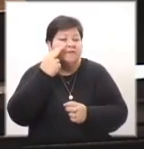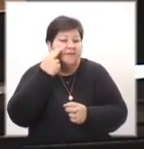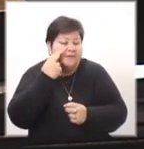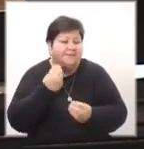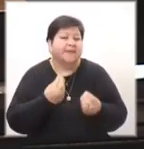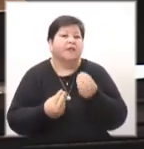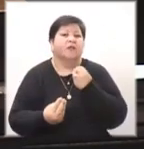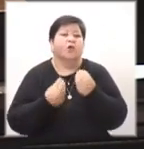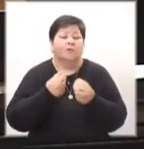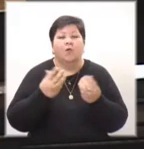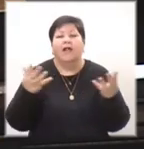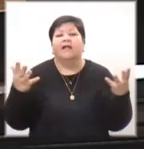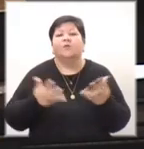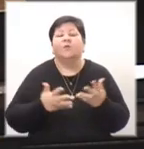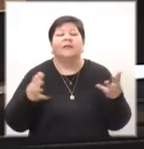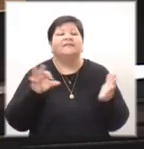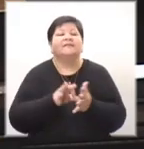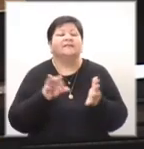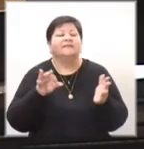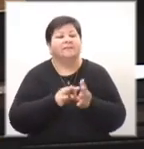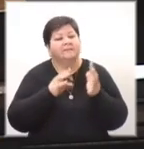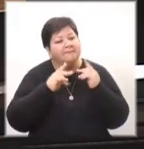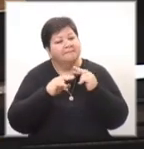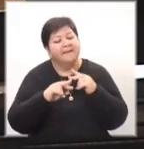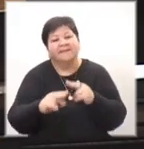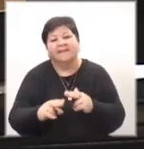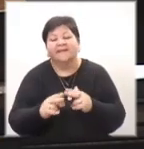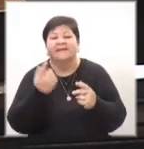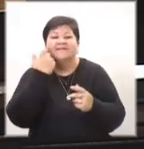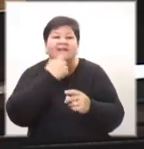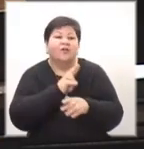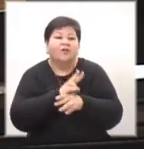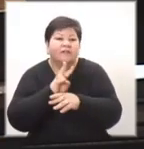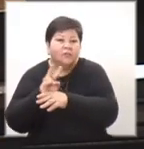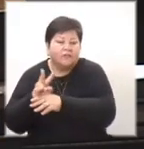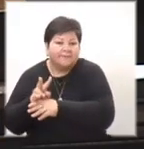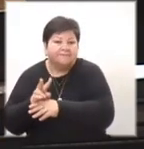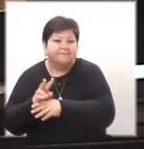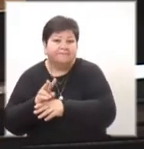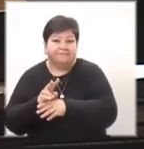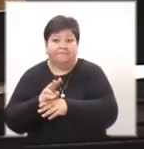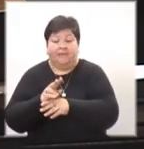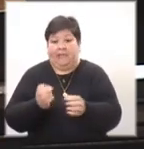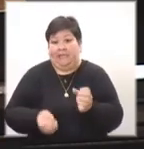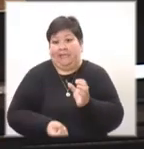actual sistema mantiene. Desde que se creó la Comisión de Expertos en Seguridad